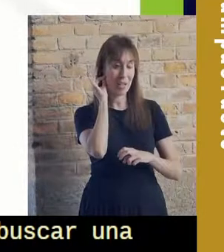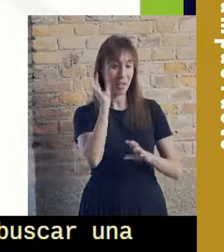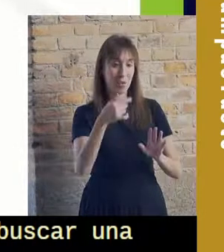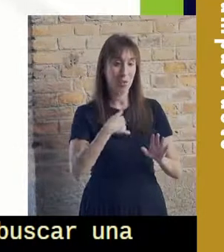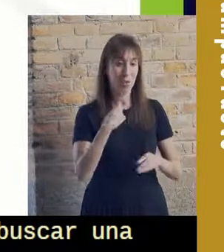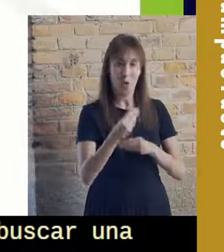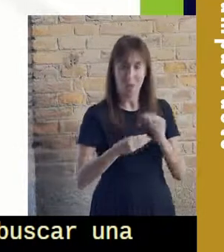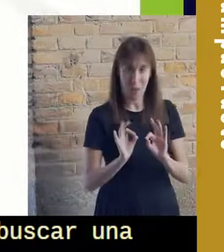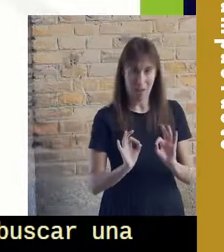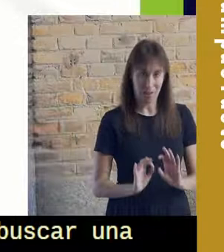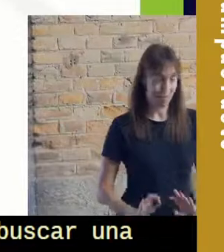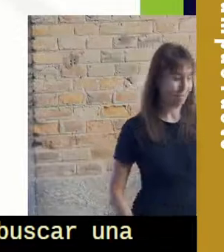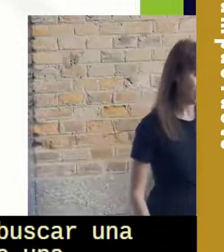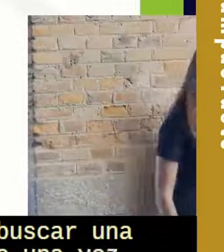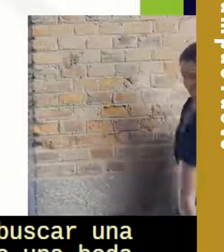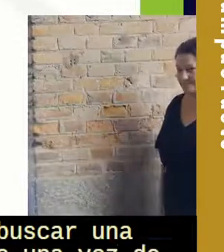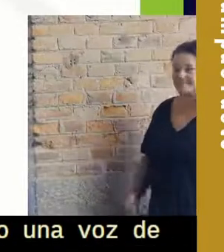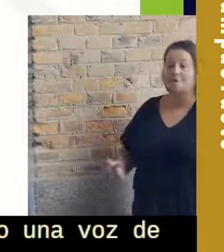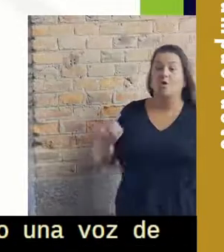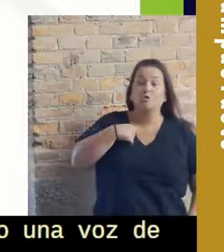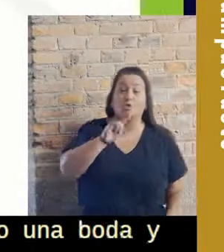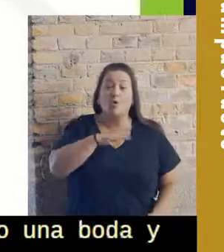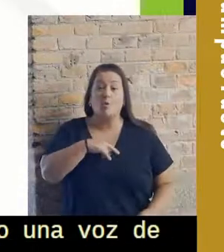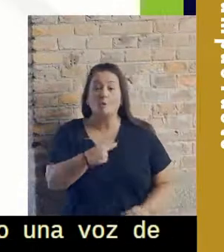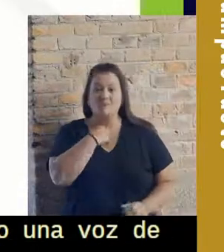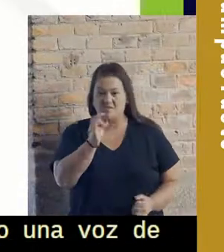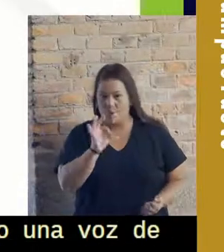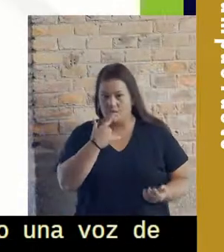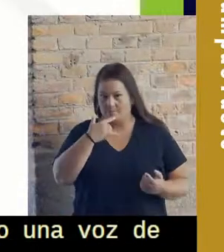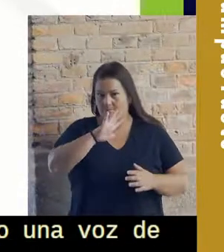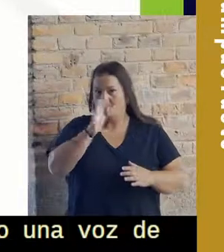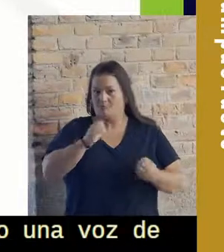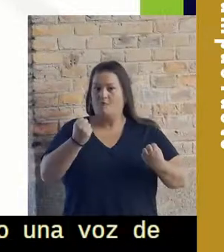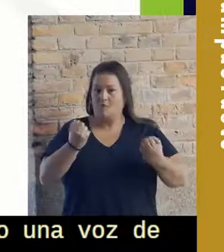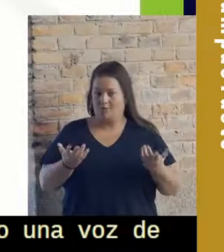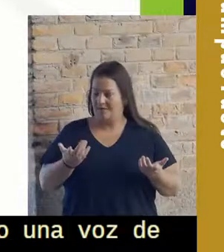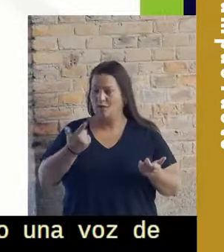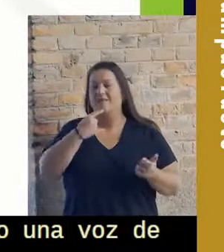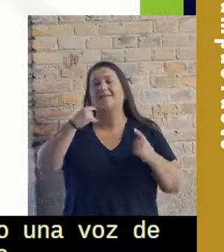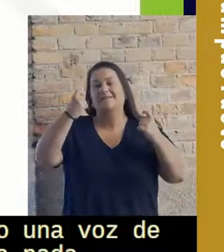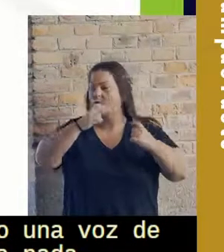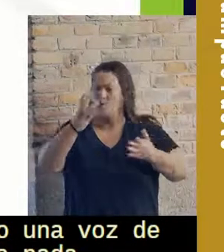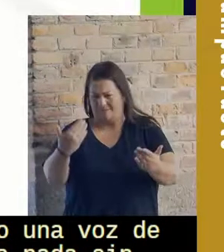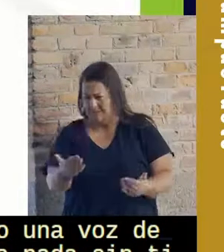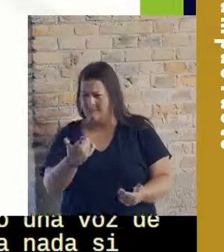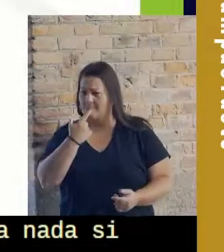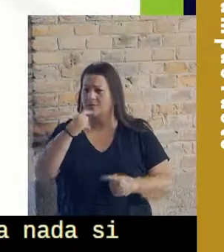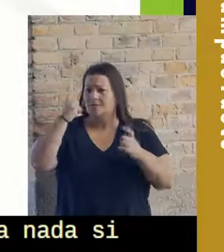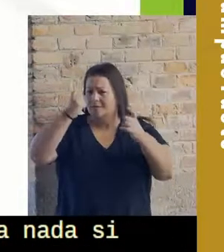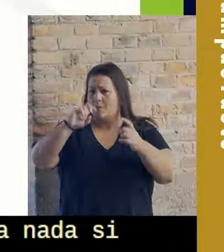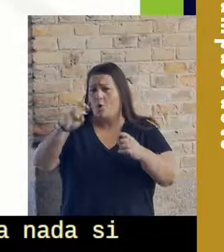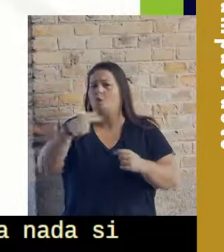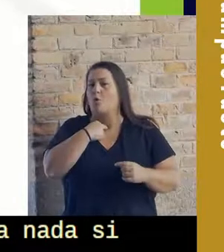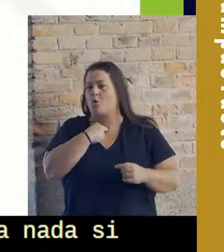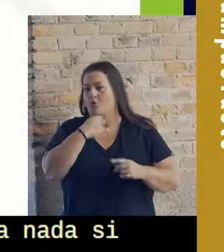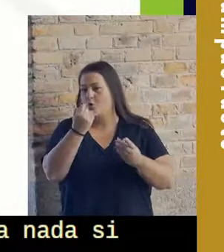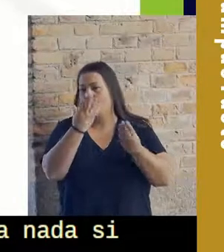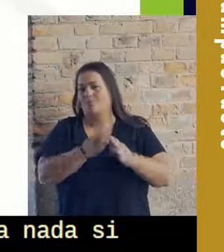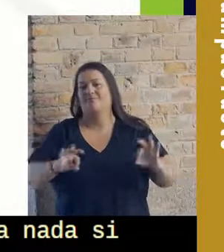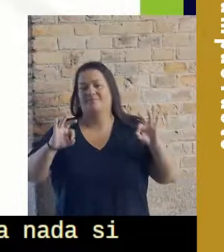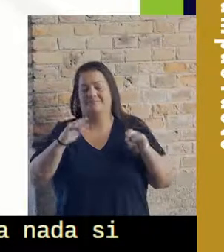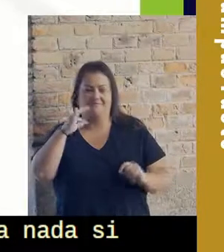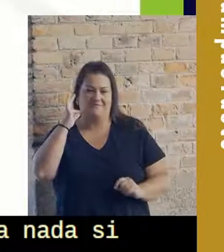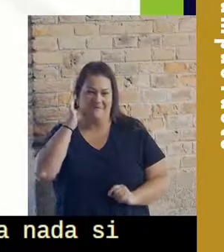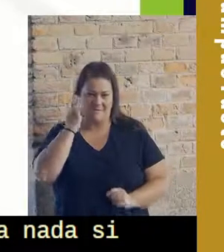no yo no porque tengo una voz de Manolo Entonces se intenta Buscar una que no pasa nada si intenta Buscar una voz más femenina